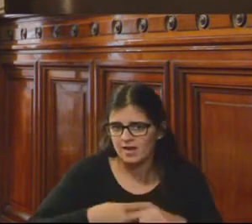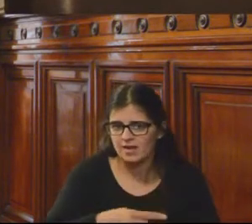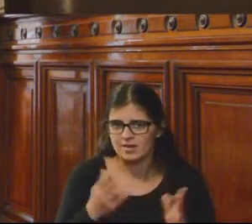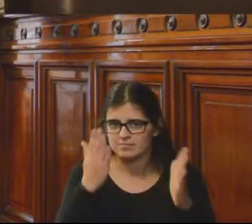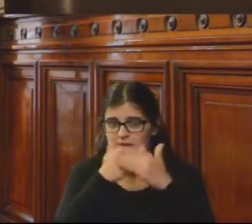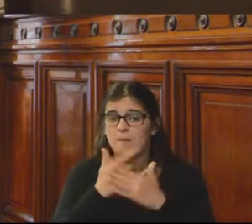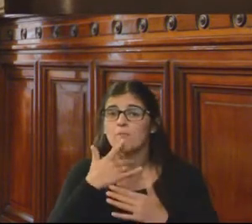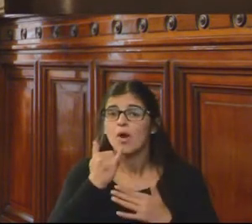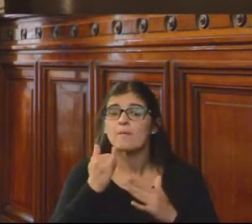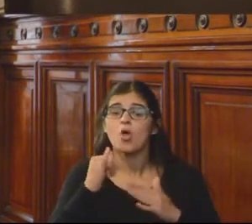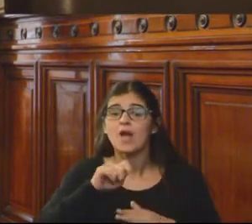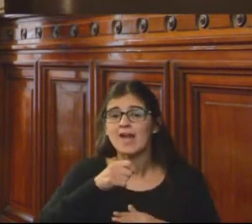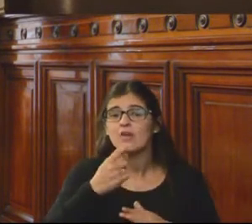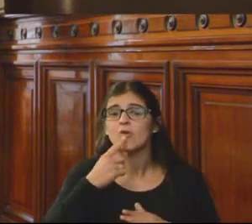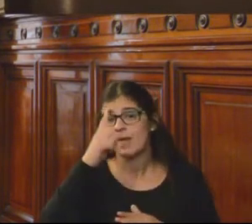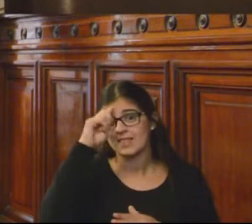de canales internacionales,